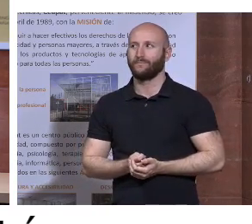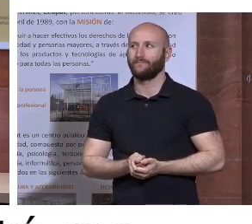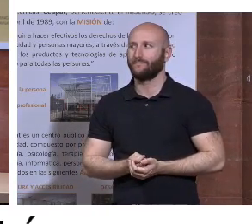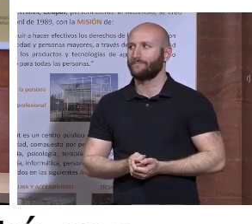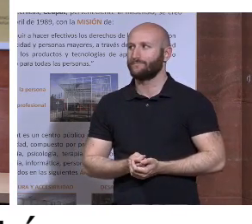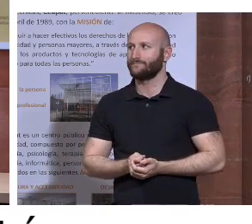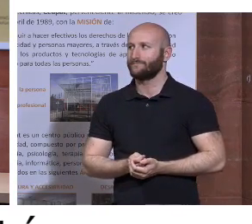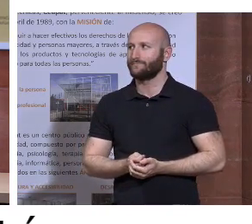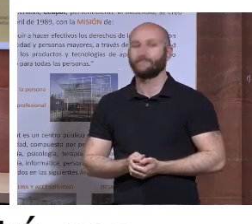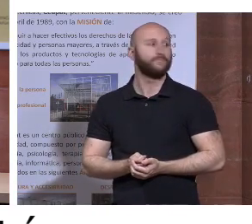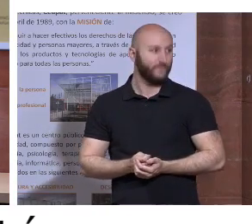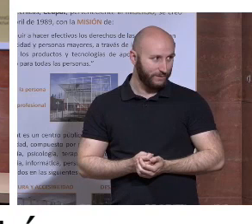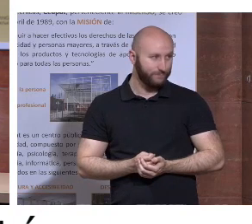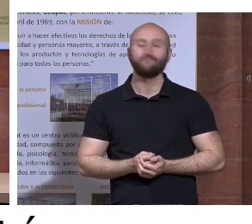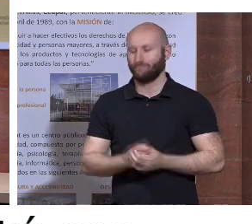Sí.